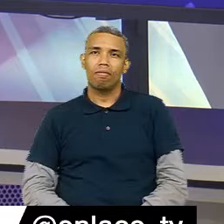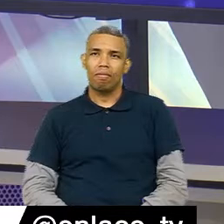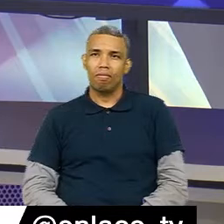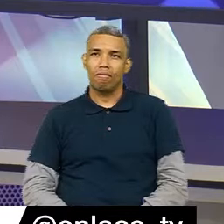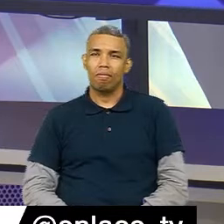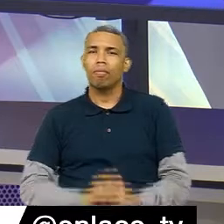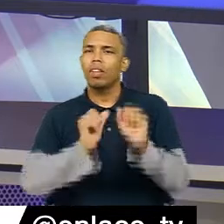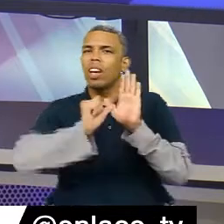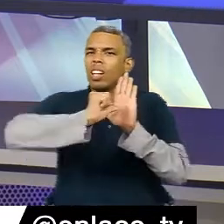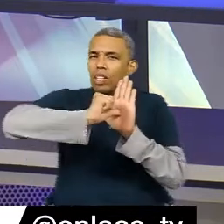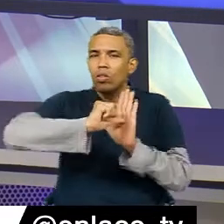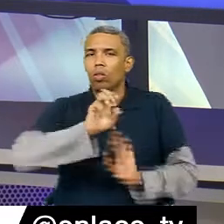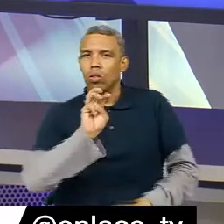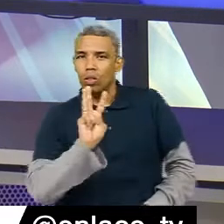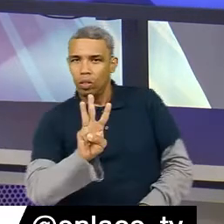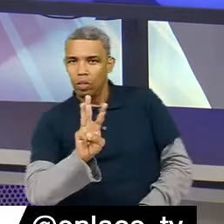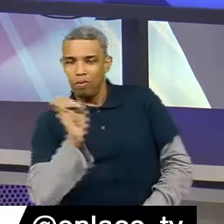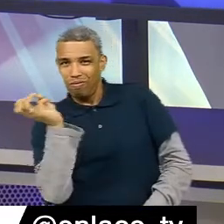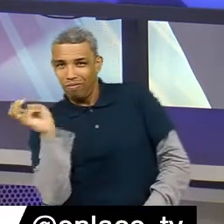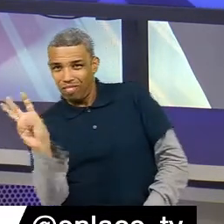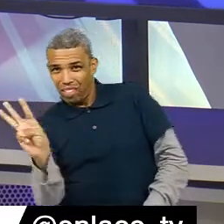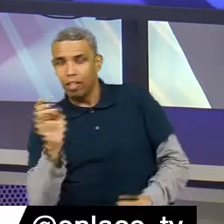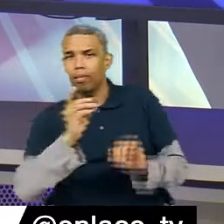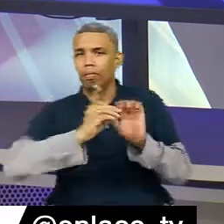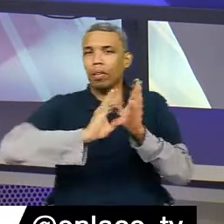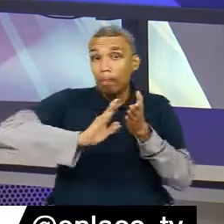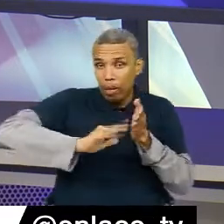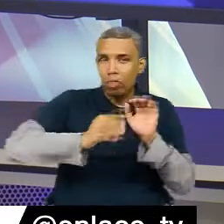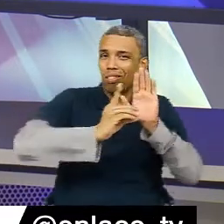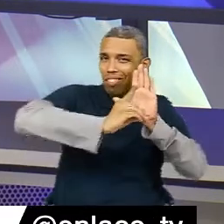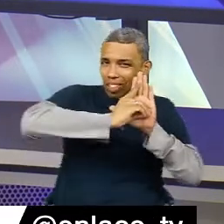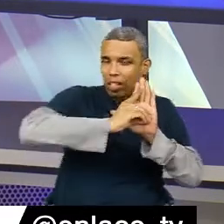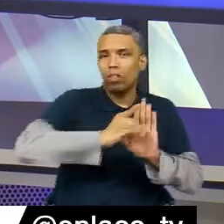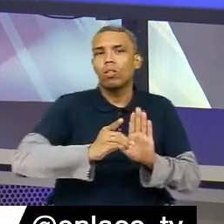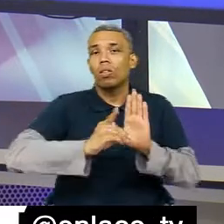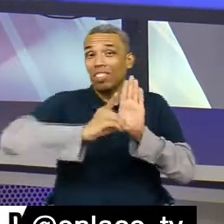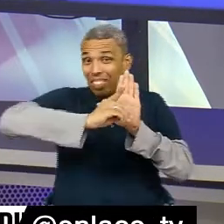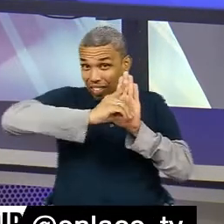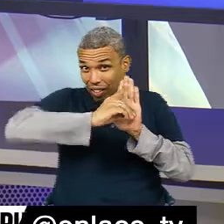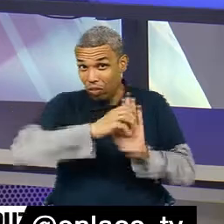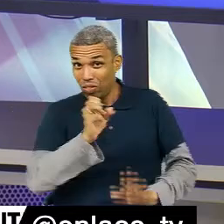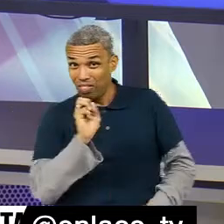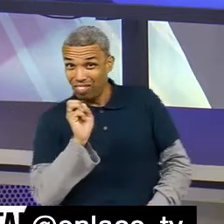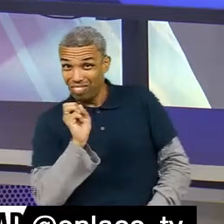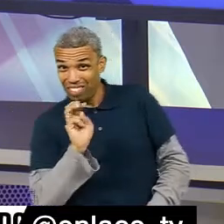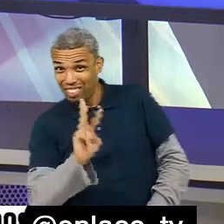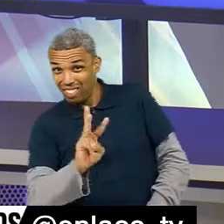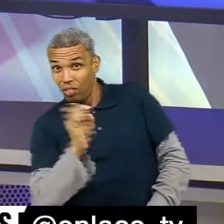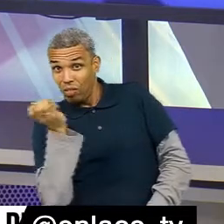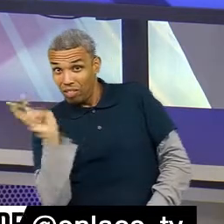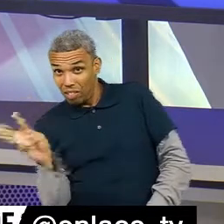artículo 313, el decreto 313 que emite hoy la alcaldía municipal y dice